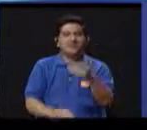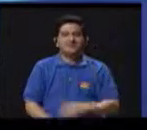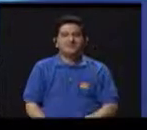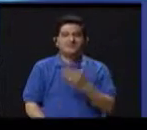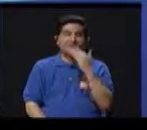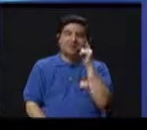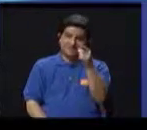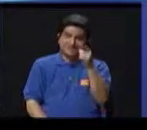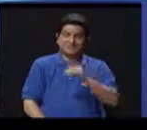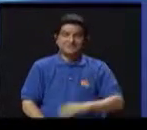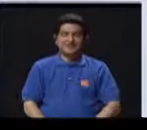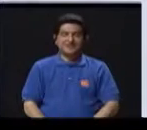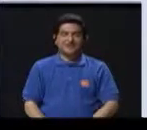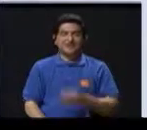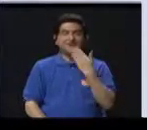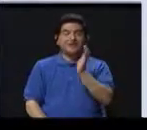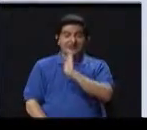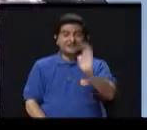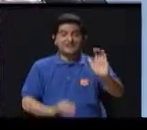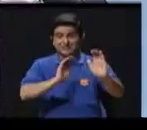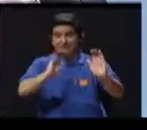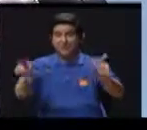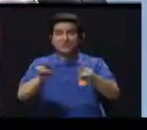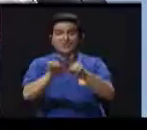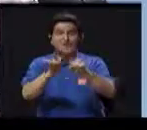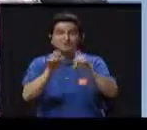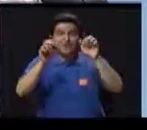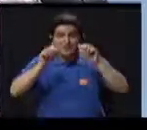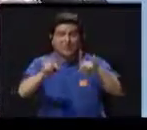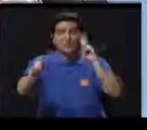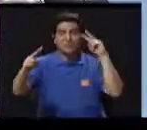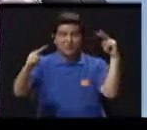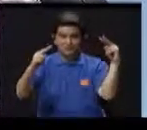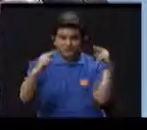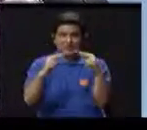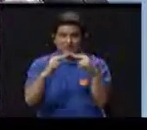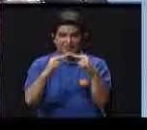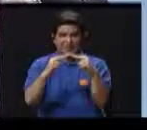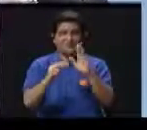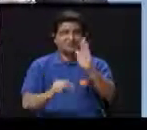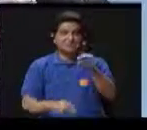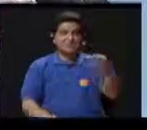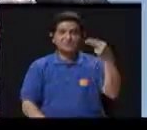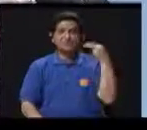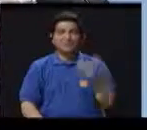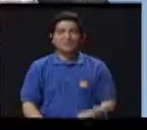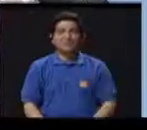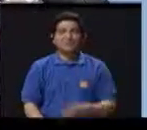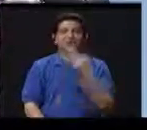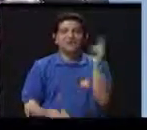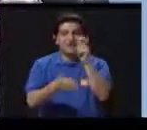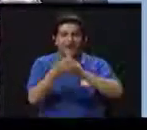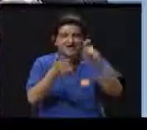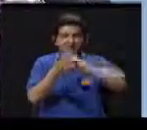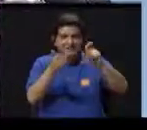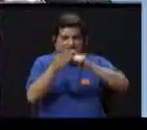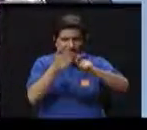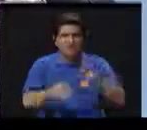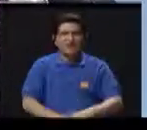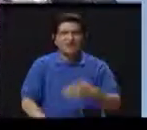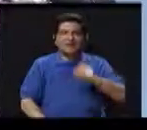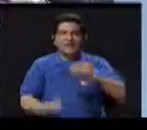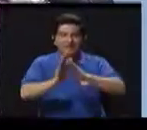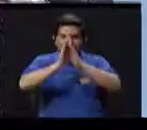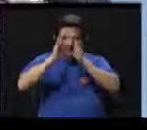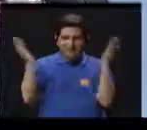De verdad. Gracias a ustedes. Y gracias a los niños también que nos permitieron conocer su historia. Gracias a la escuela que